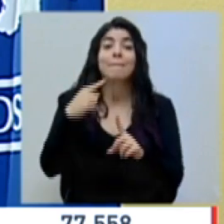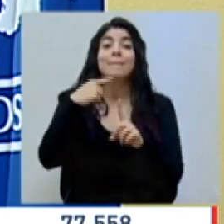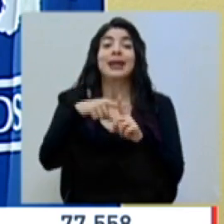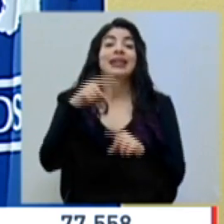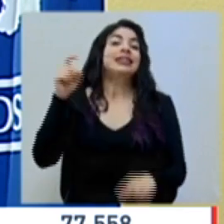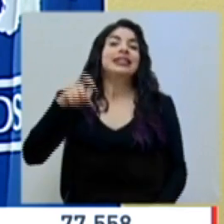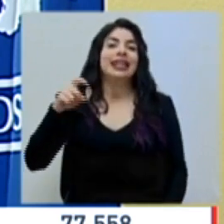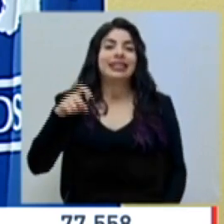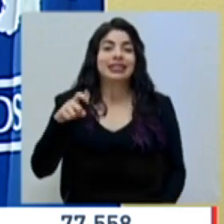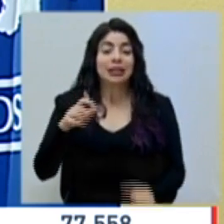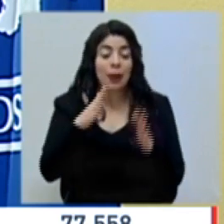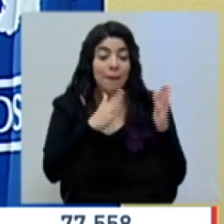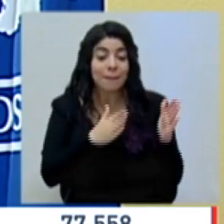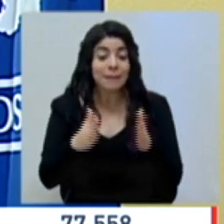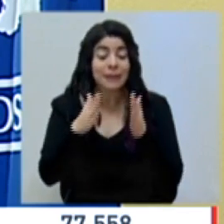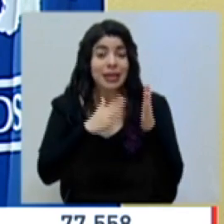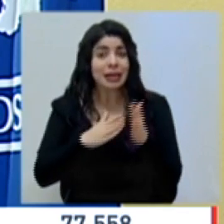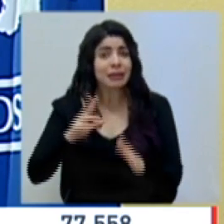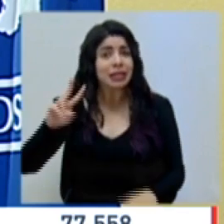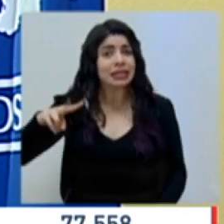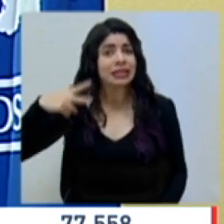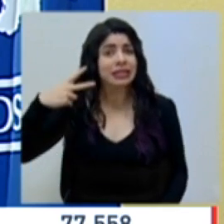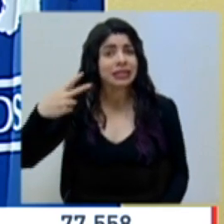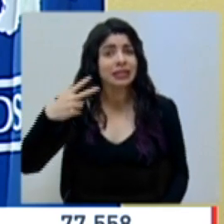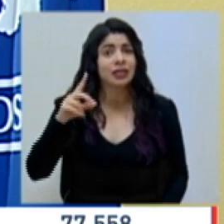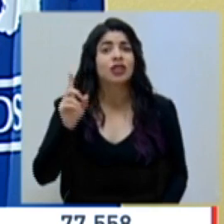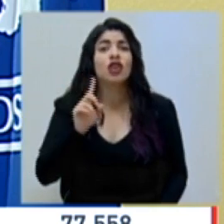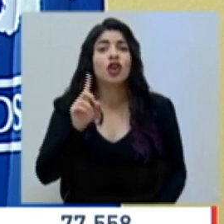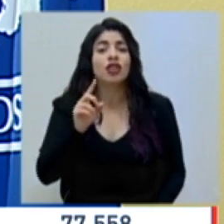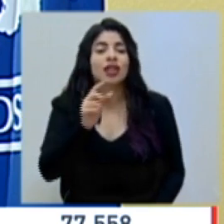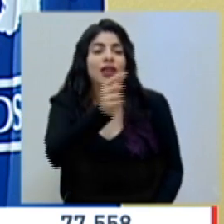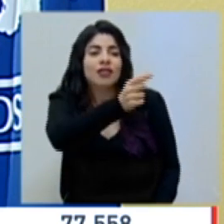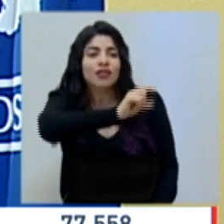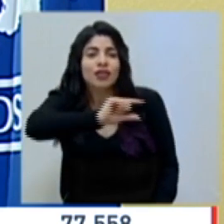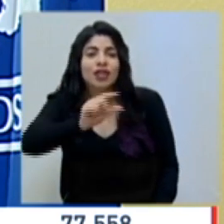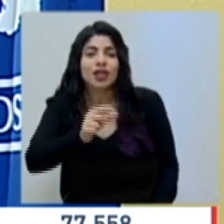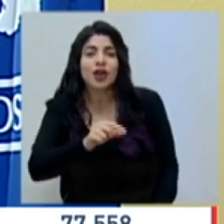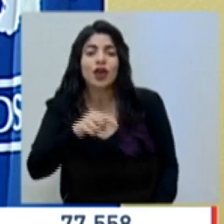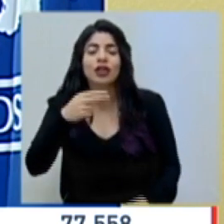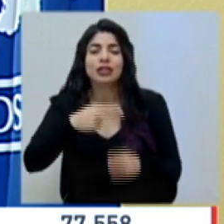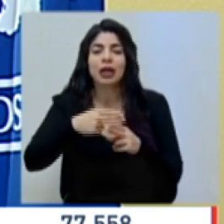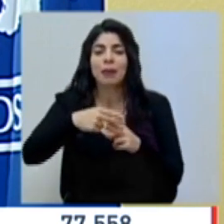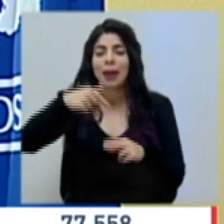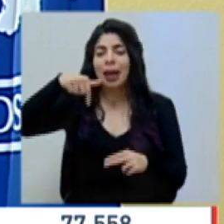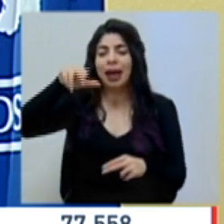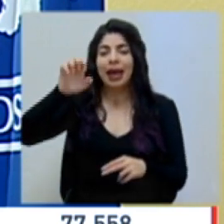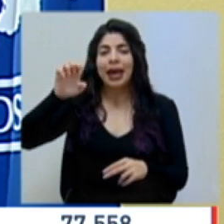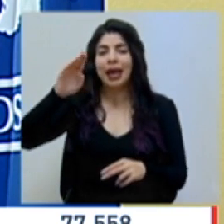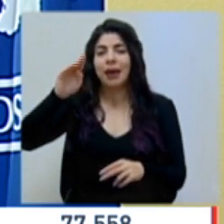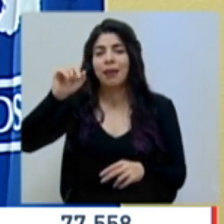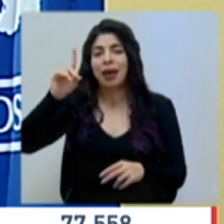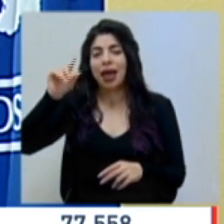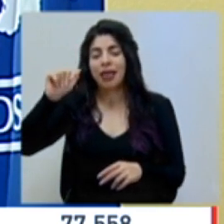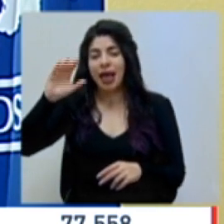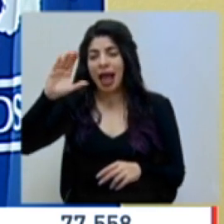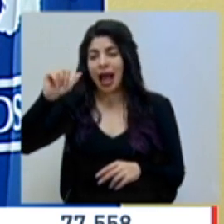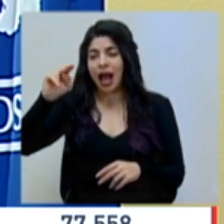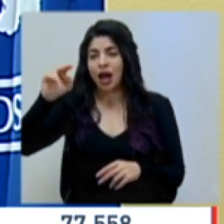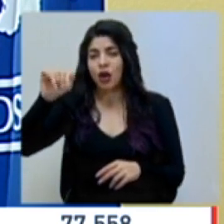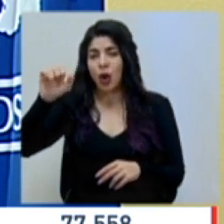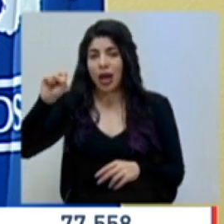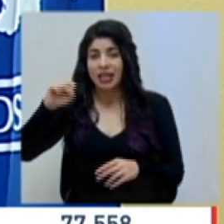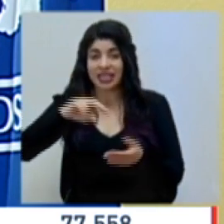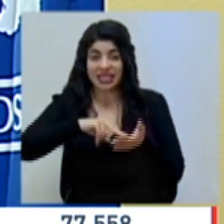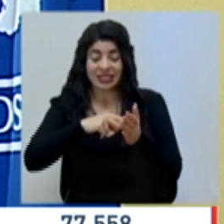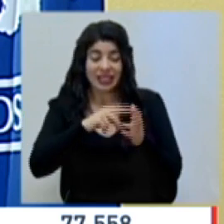reforzar los preparativos a lo largo del cauce de la quebrada Canoas, porque eventualmente hay que evaluar también el riesgo de